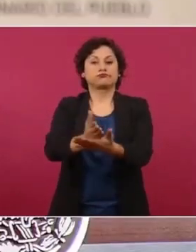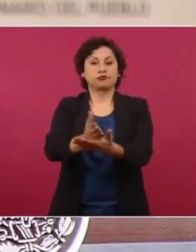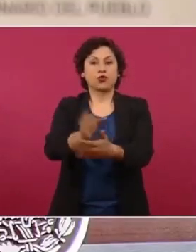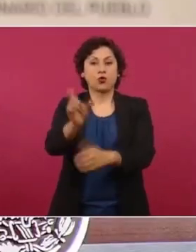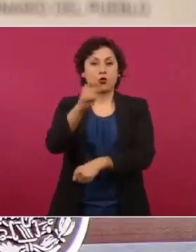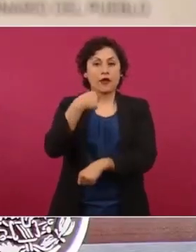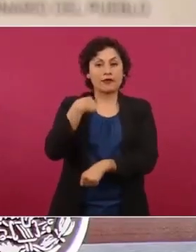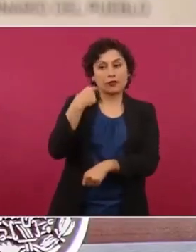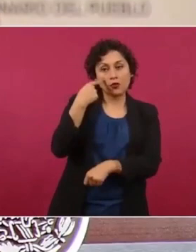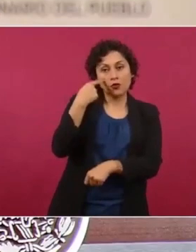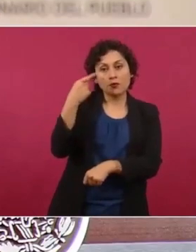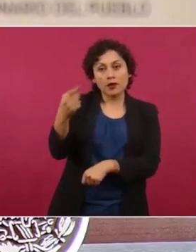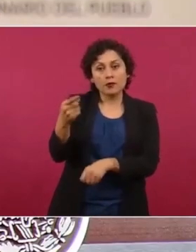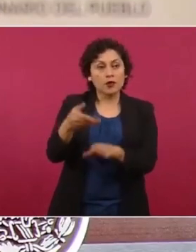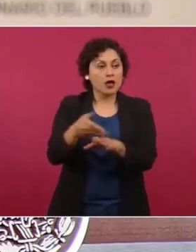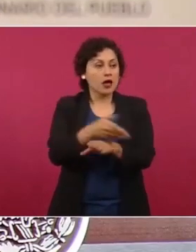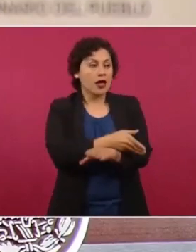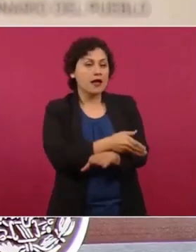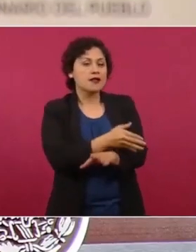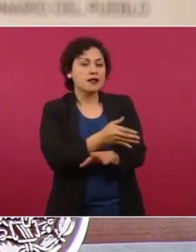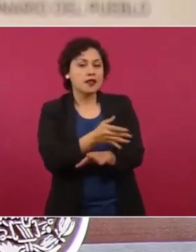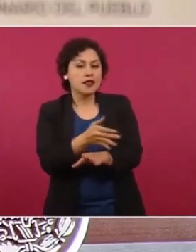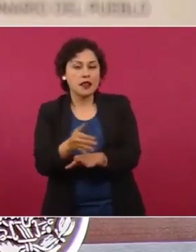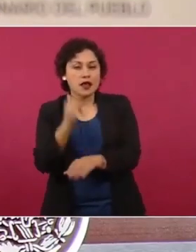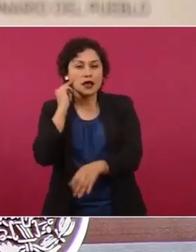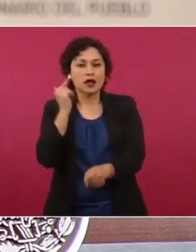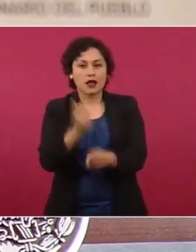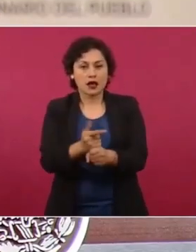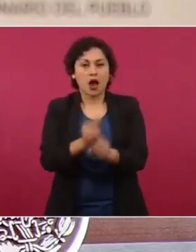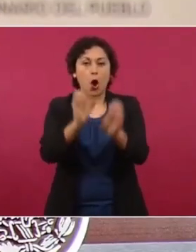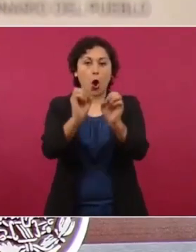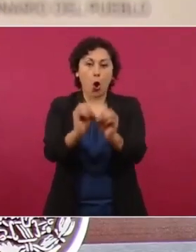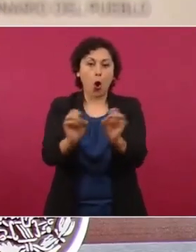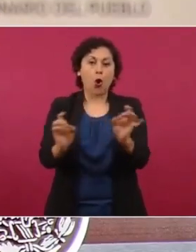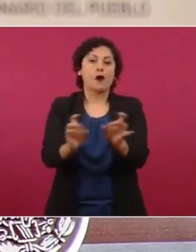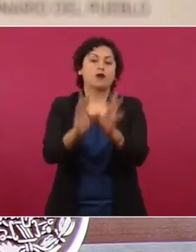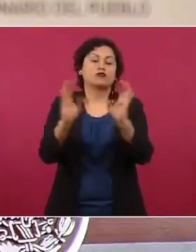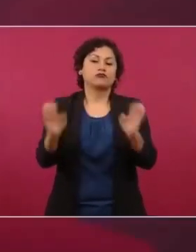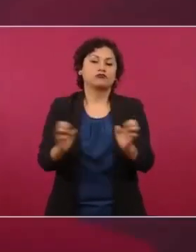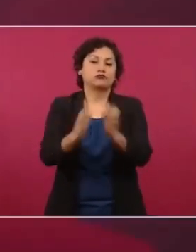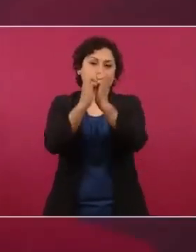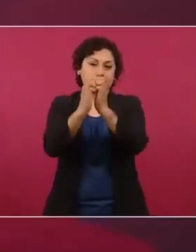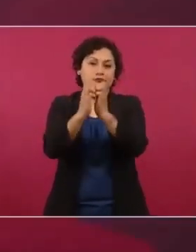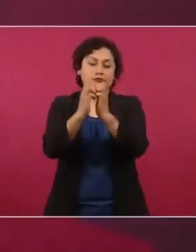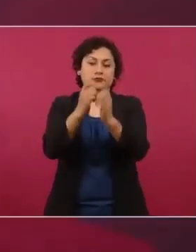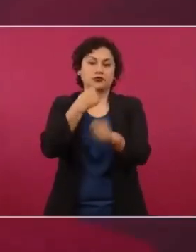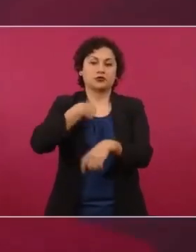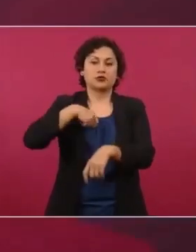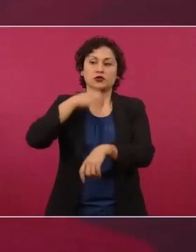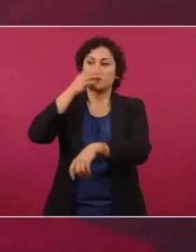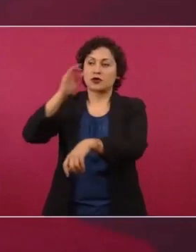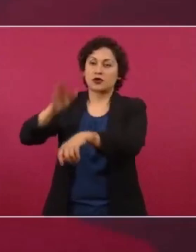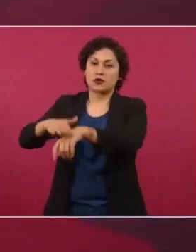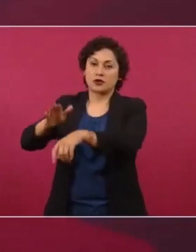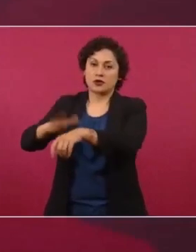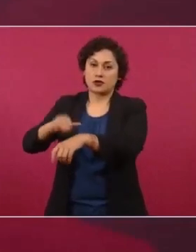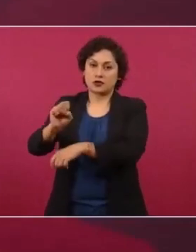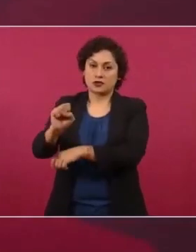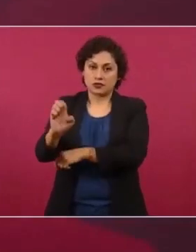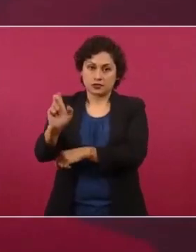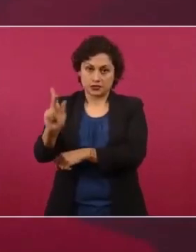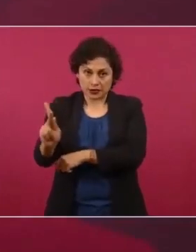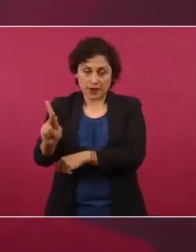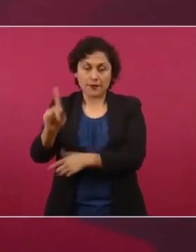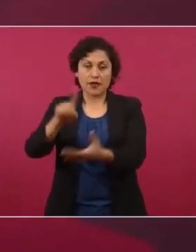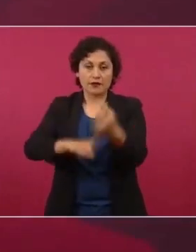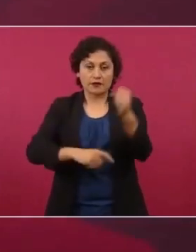a ver el hecho previo o cuando sucede y buscamos a las autoridades de la Secretaría de Educación en cada una de las